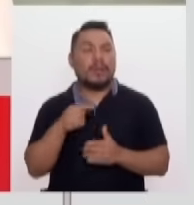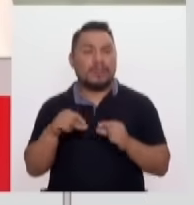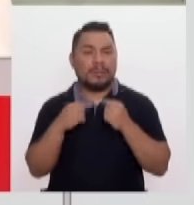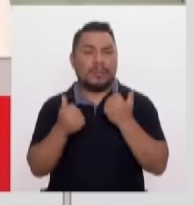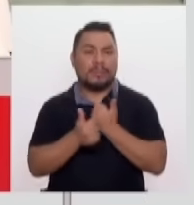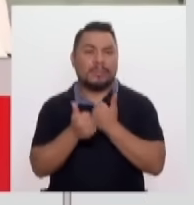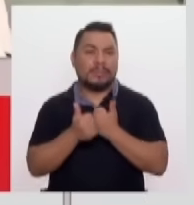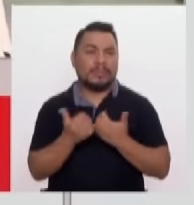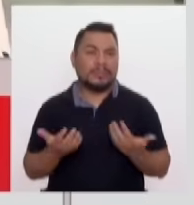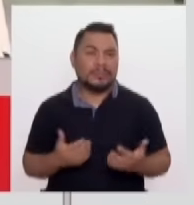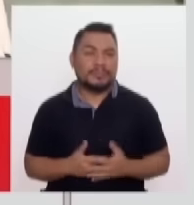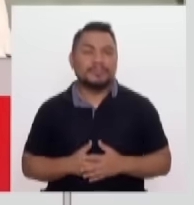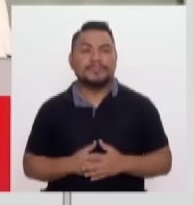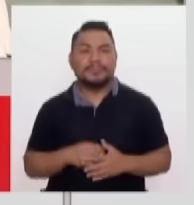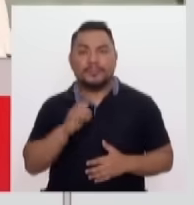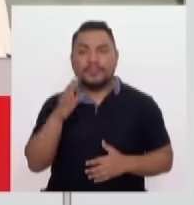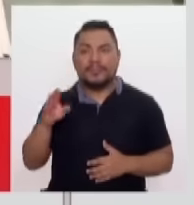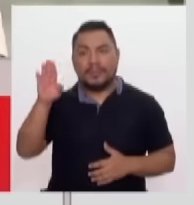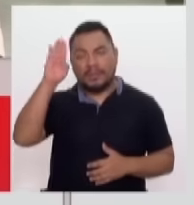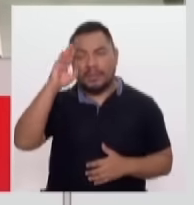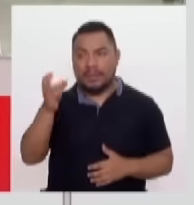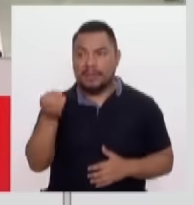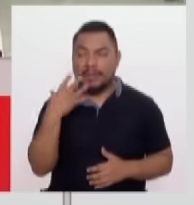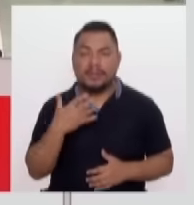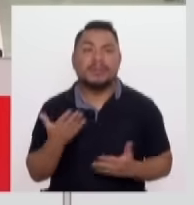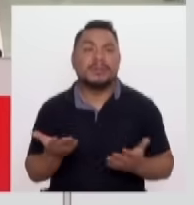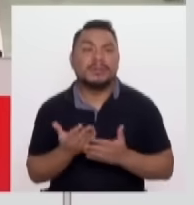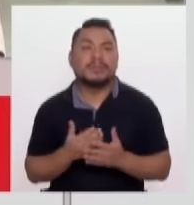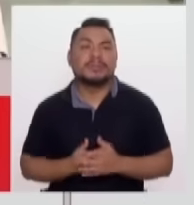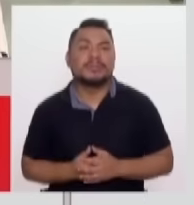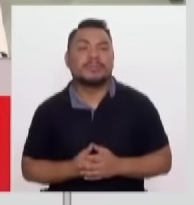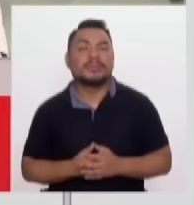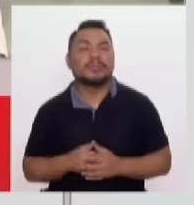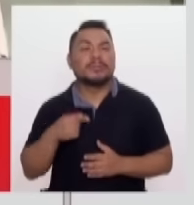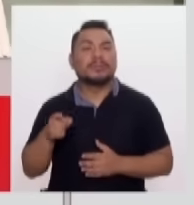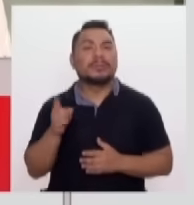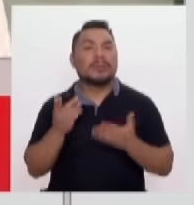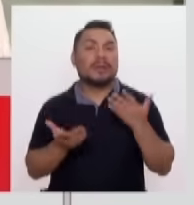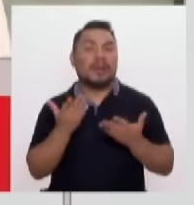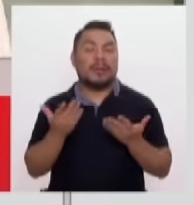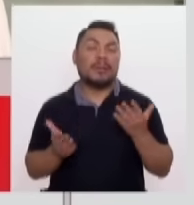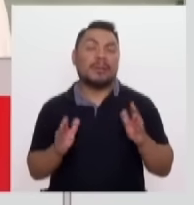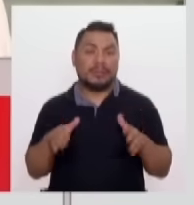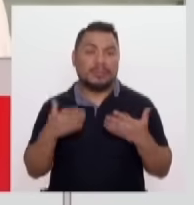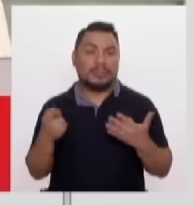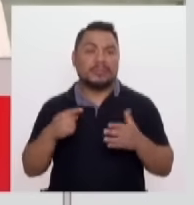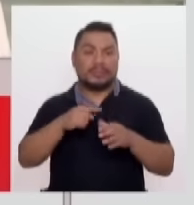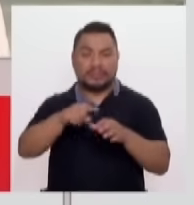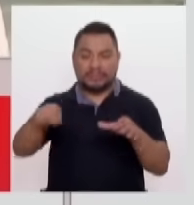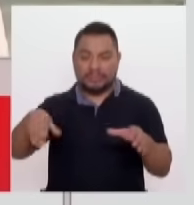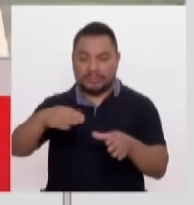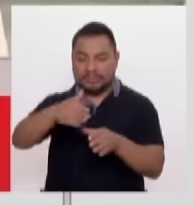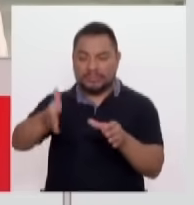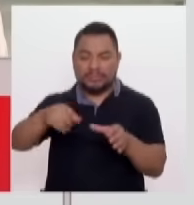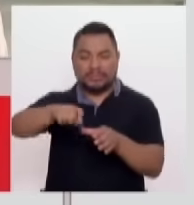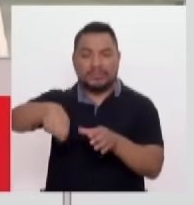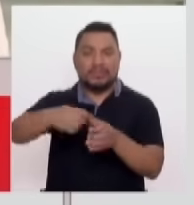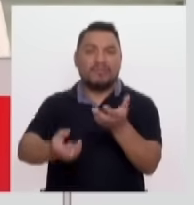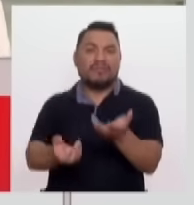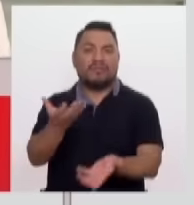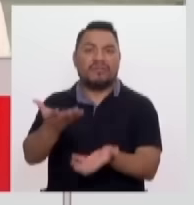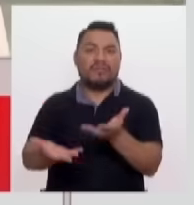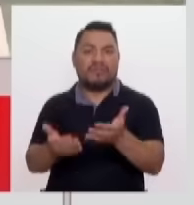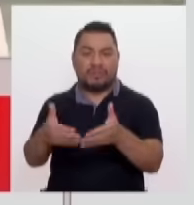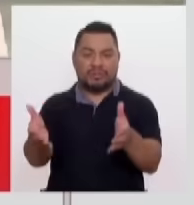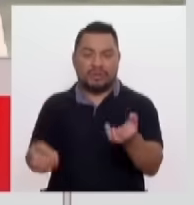que informarlo así, tal cual lo ha dicho el general Arreola, es que no se descarta la existencia de fosas comunes donde